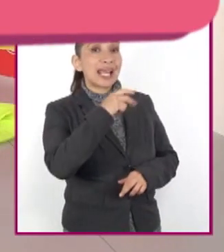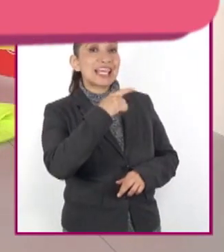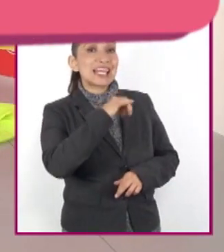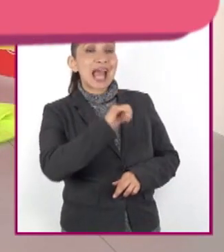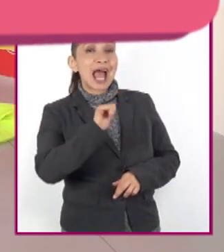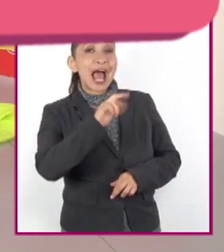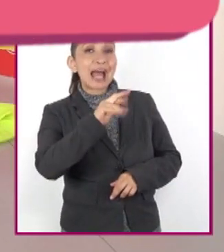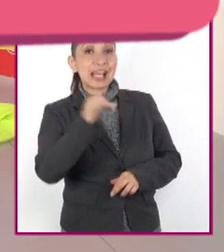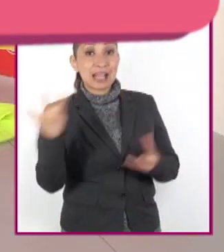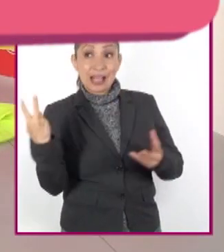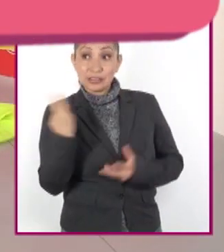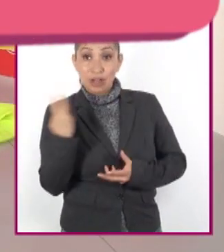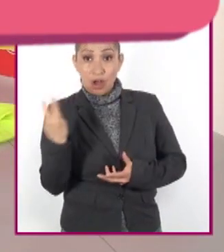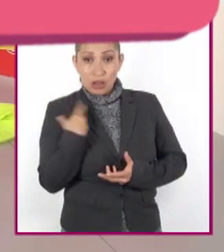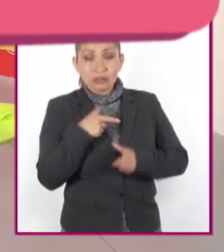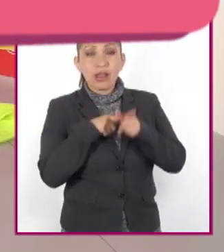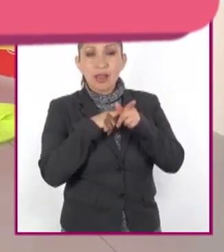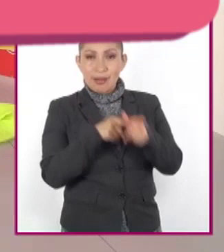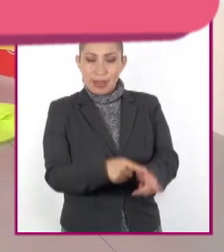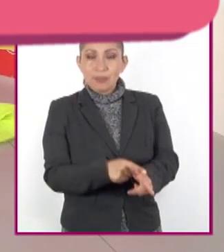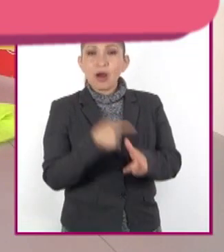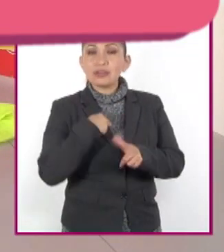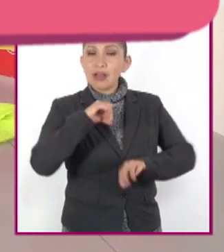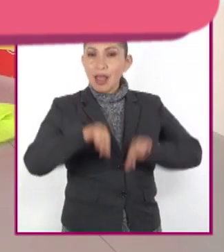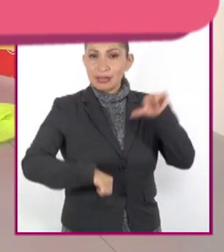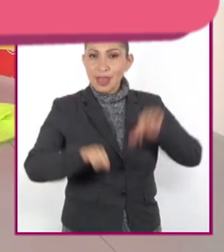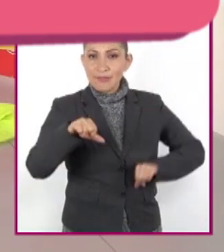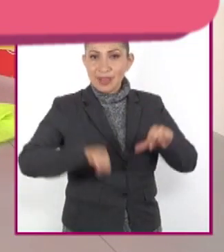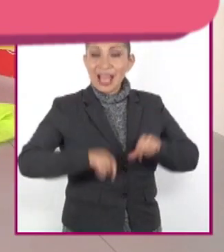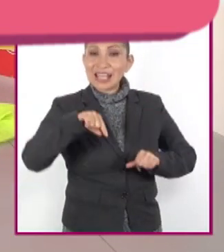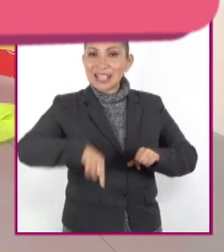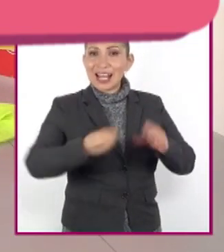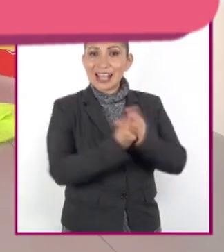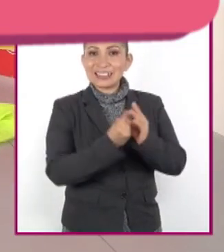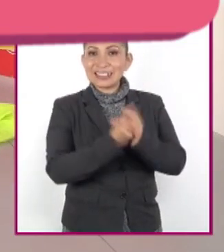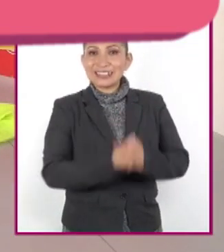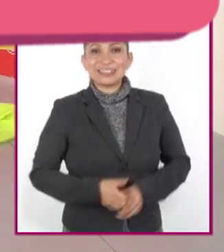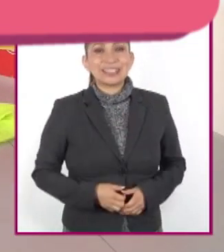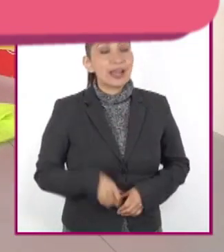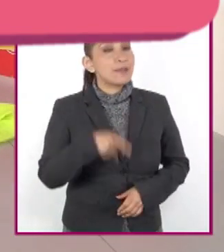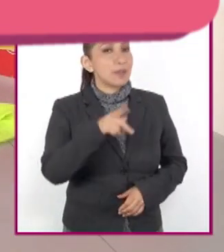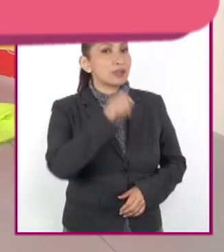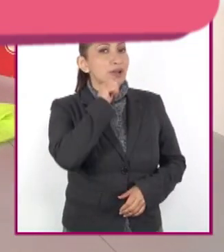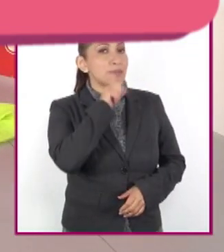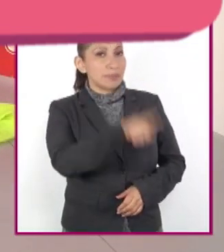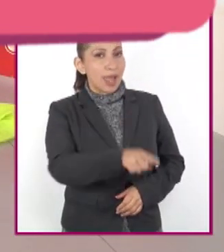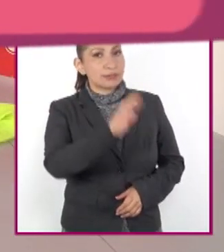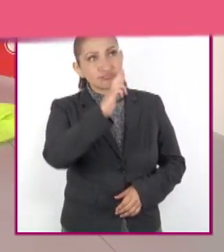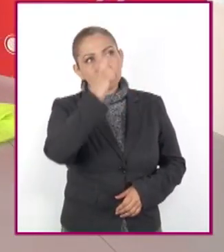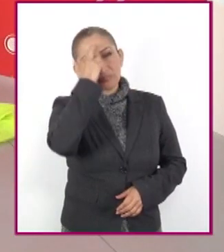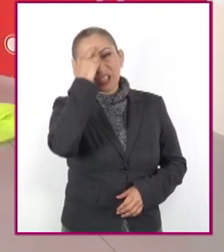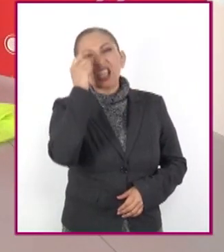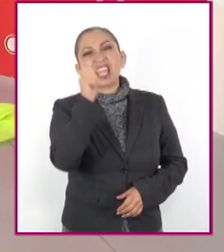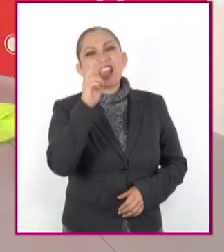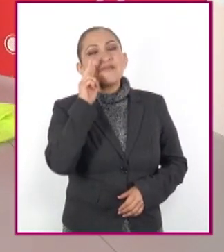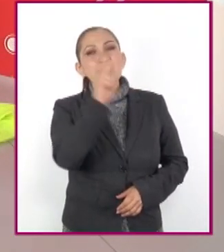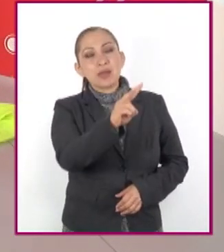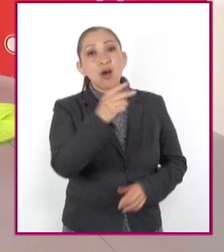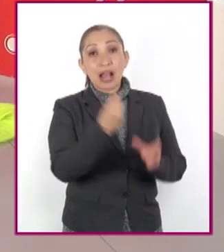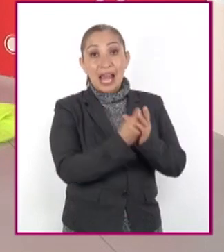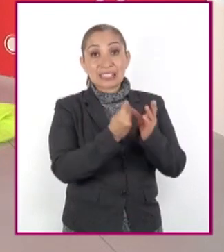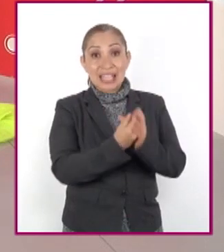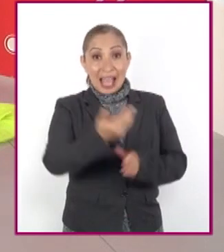Arias. Juntos vamos a continuar nuestra actividad en esta sesión. Pero también vamos a recordar lo que vimos en la